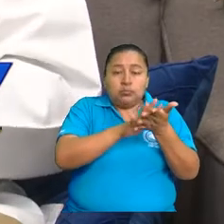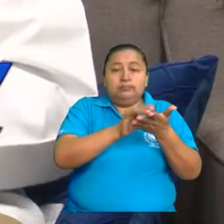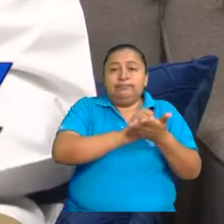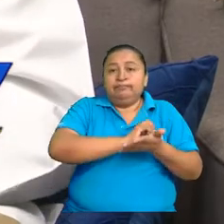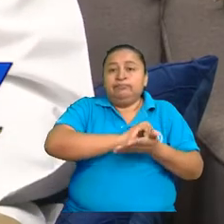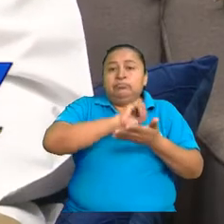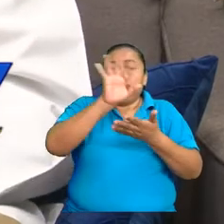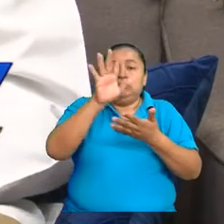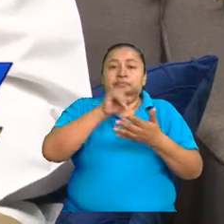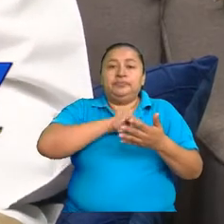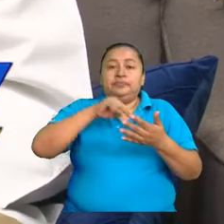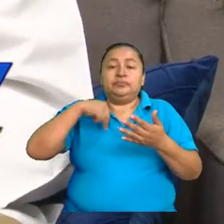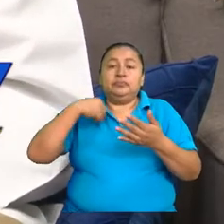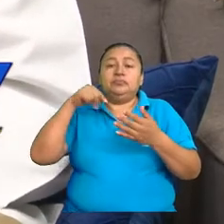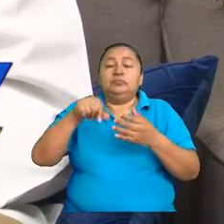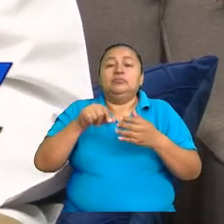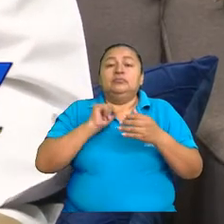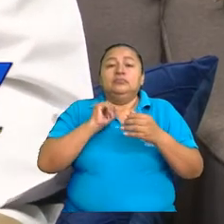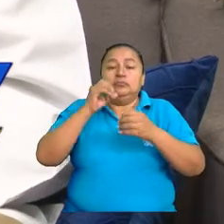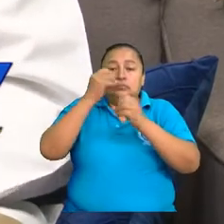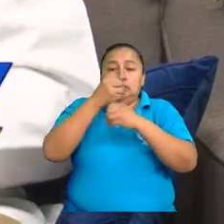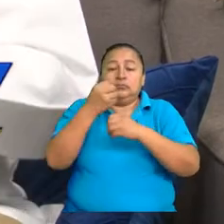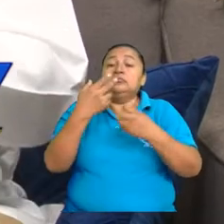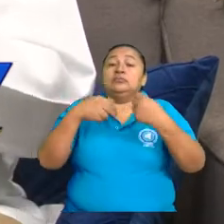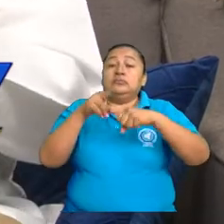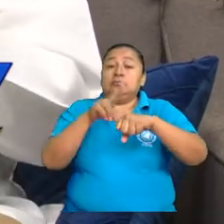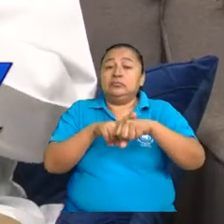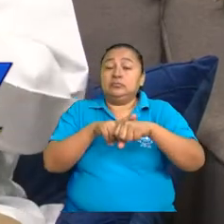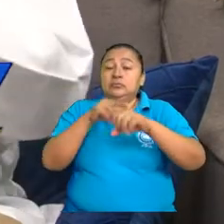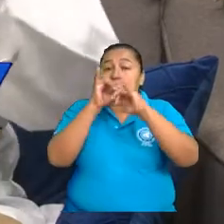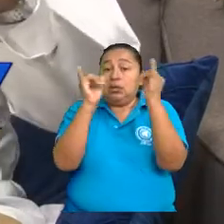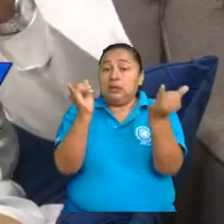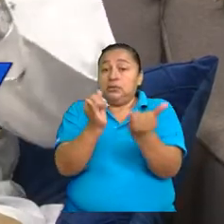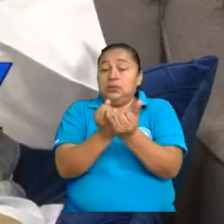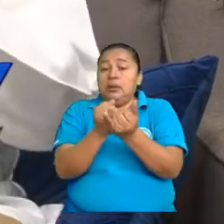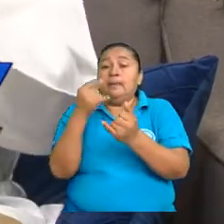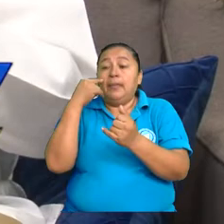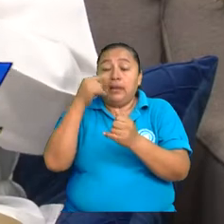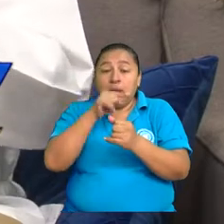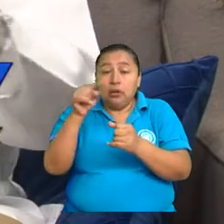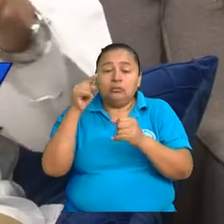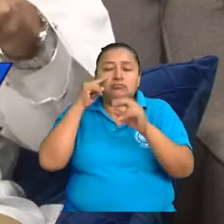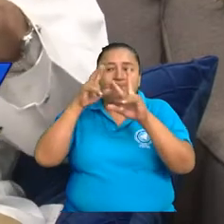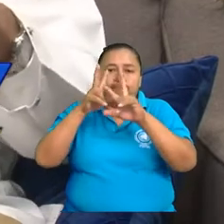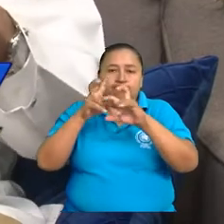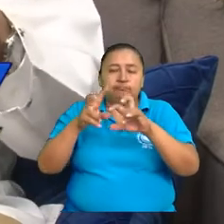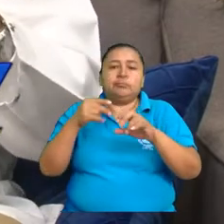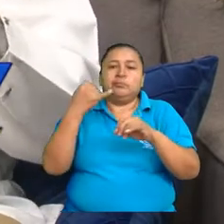a nuestros laboratorios de referencia supranacionales para que